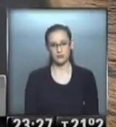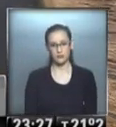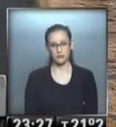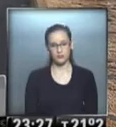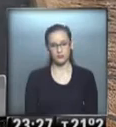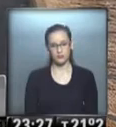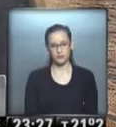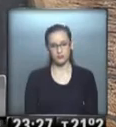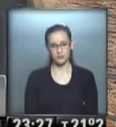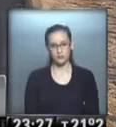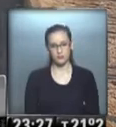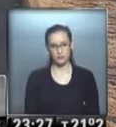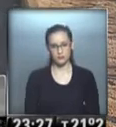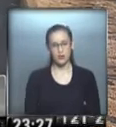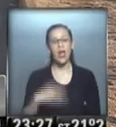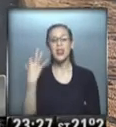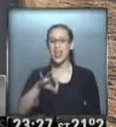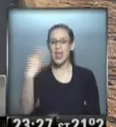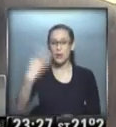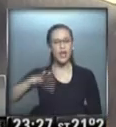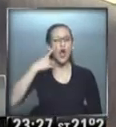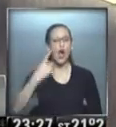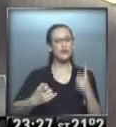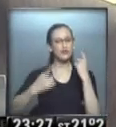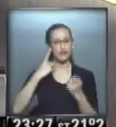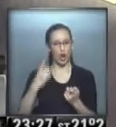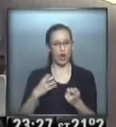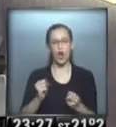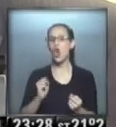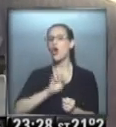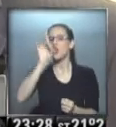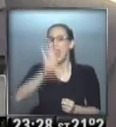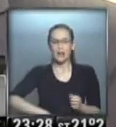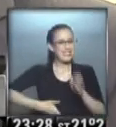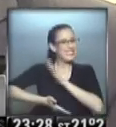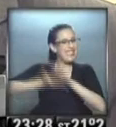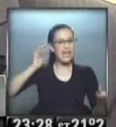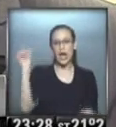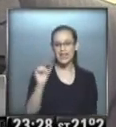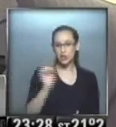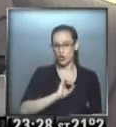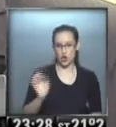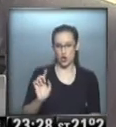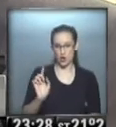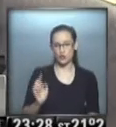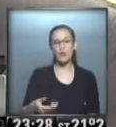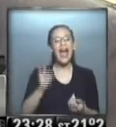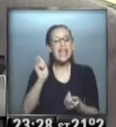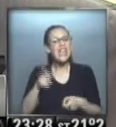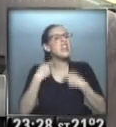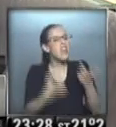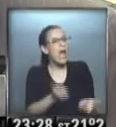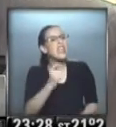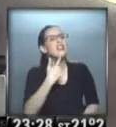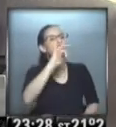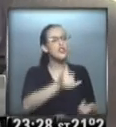Requiere efectivamente un control, pero un control no tanto en la salida, sino en la concesión del beneficio. Nosotros vamos